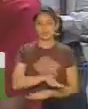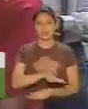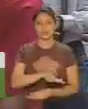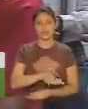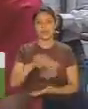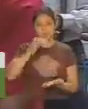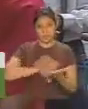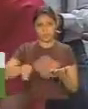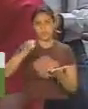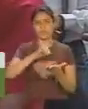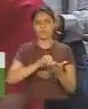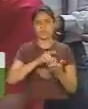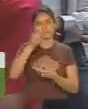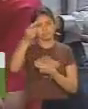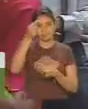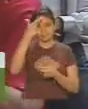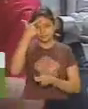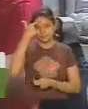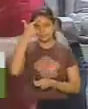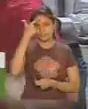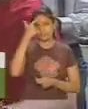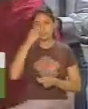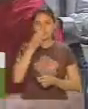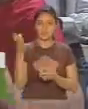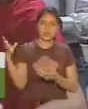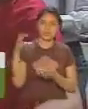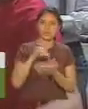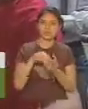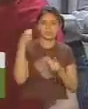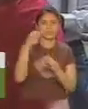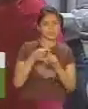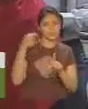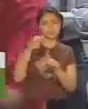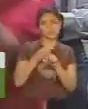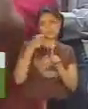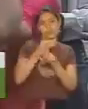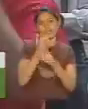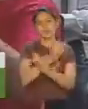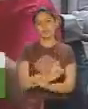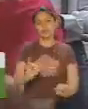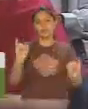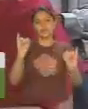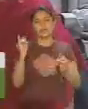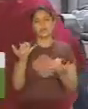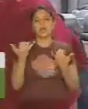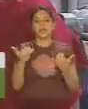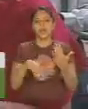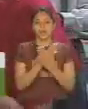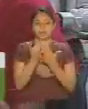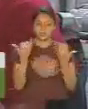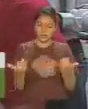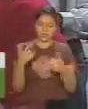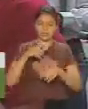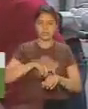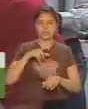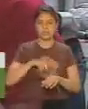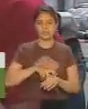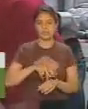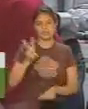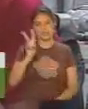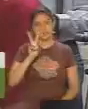para reivindicarla, para retrotraer esa lucha de independencia a este momento histórico de la